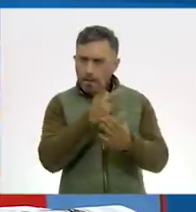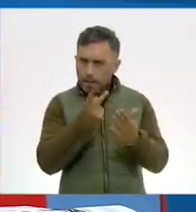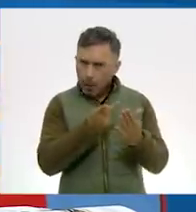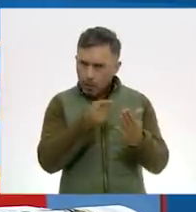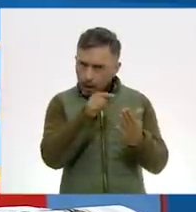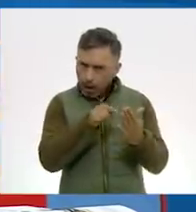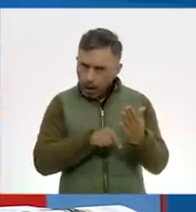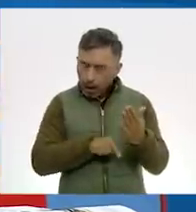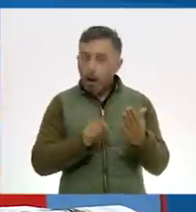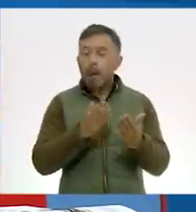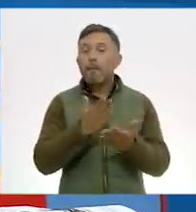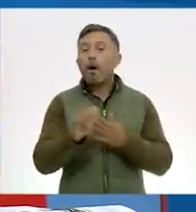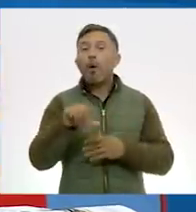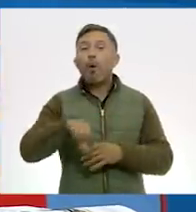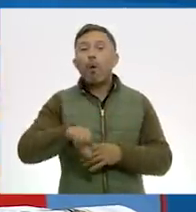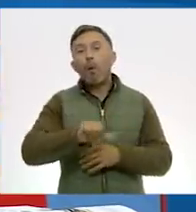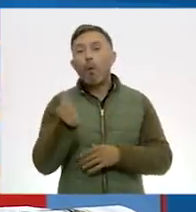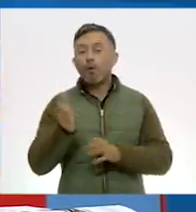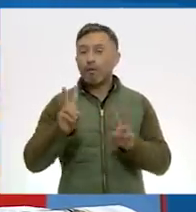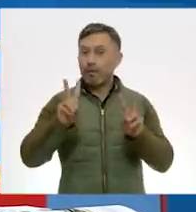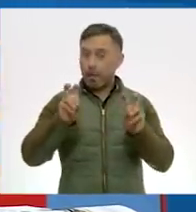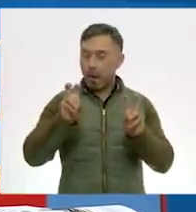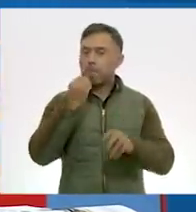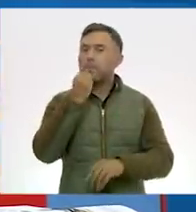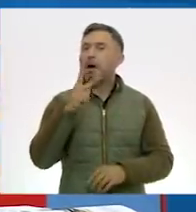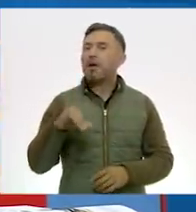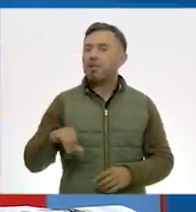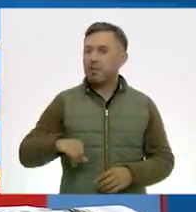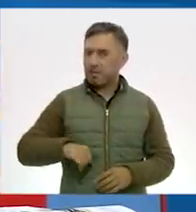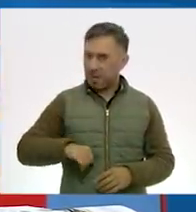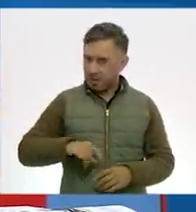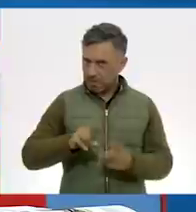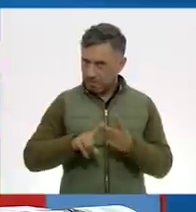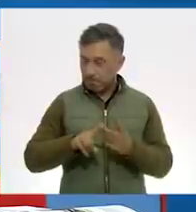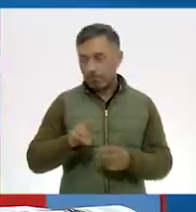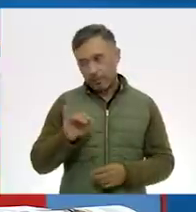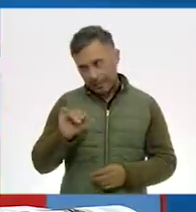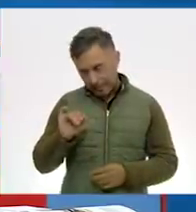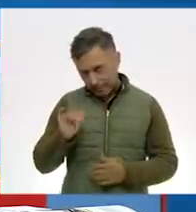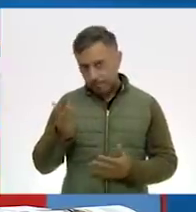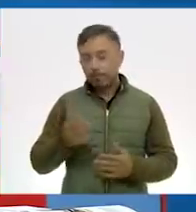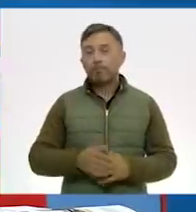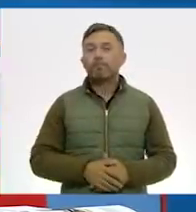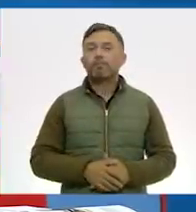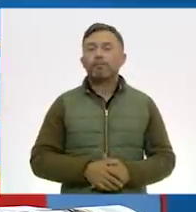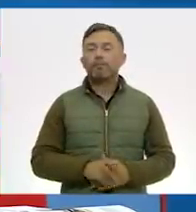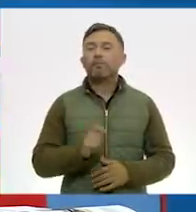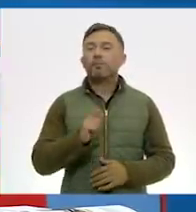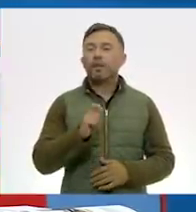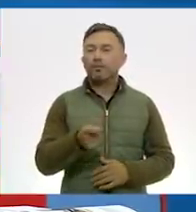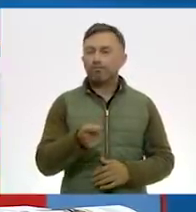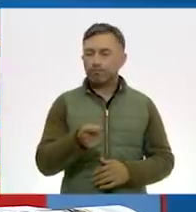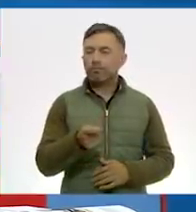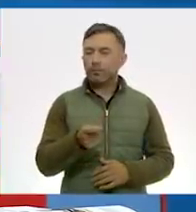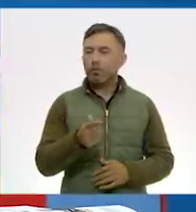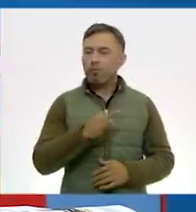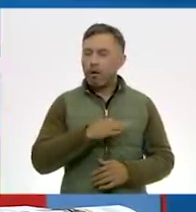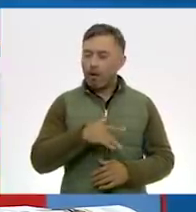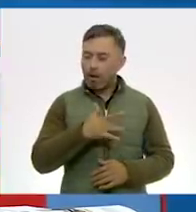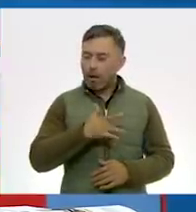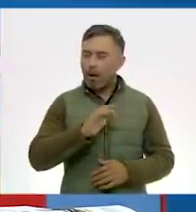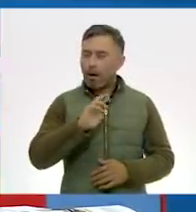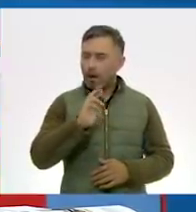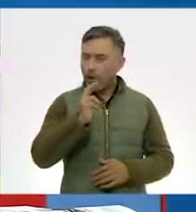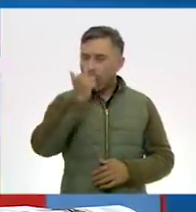un tema que también es muy interesante. Sí. Y que te va a llevar a recordar ciertos momentos de